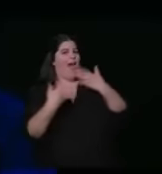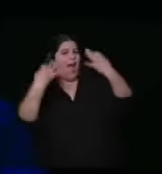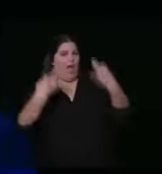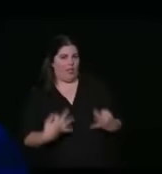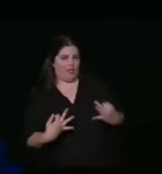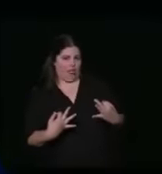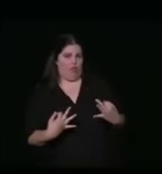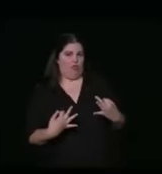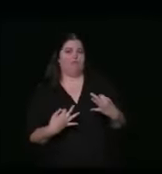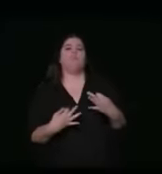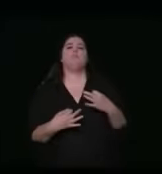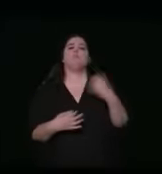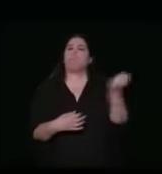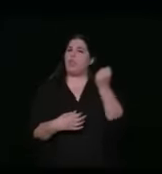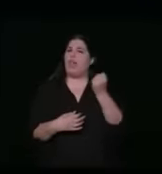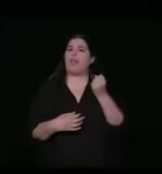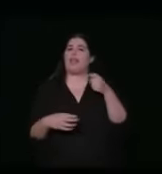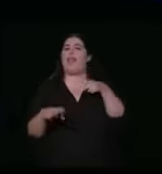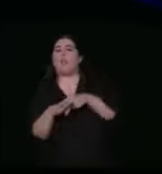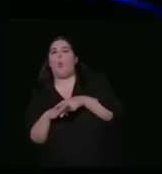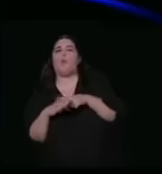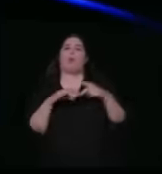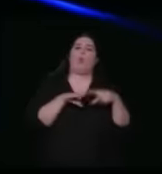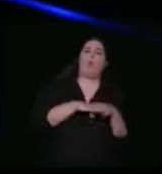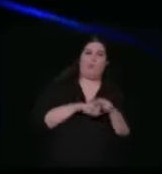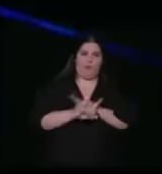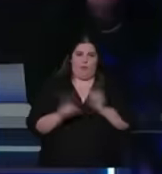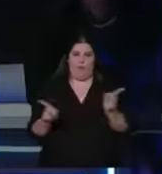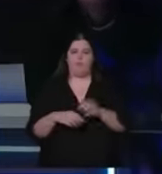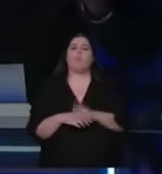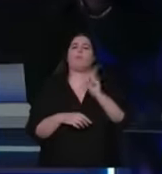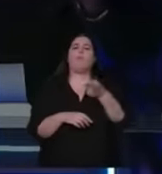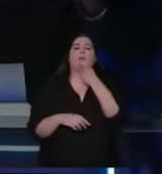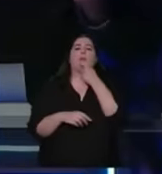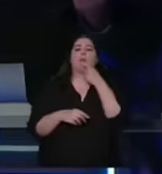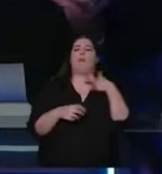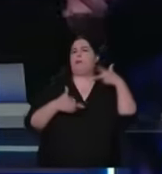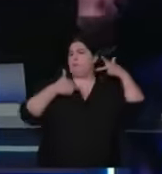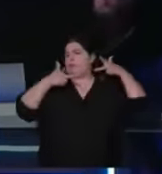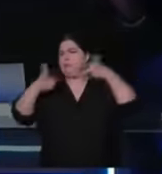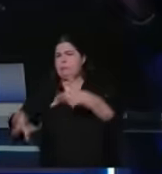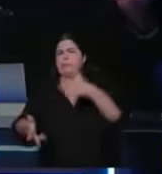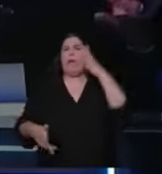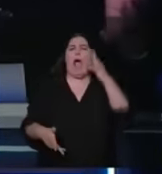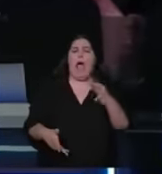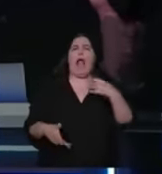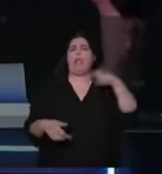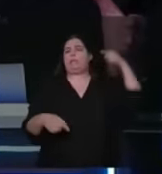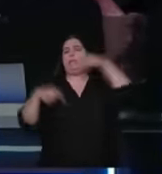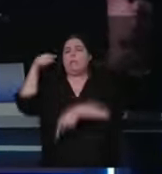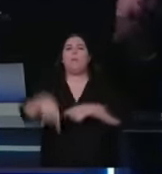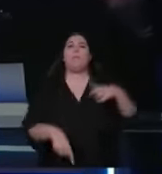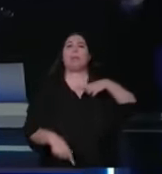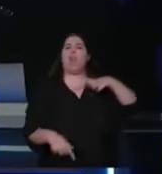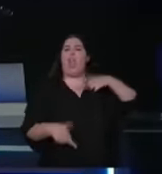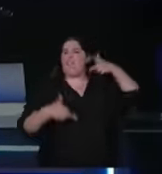muy importante que no se interrumpan mientras hablan. También tienen que evitar cualquier tipo de agresión de tipo personal